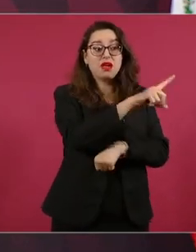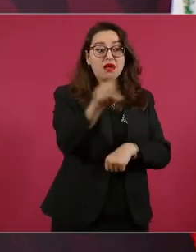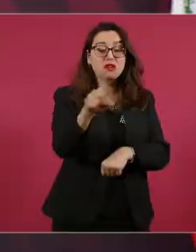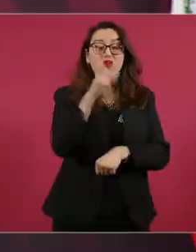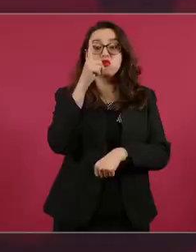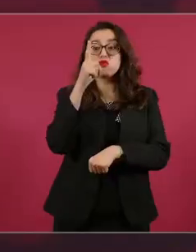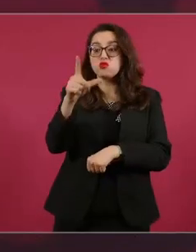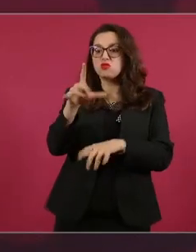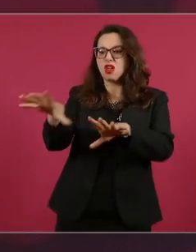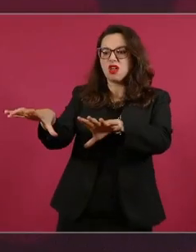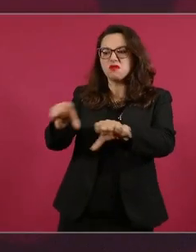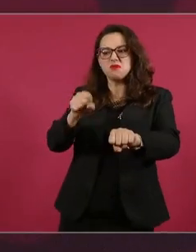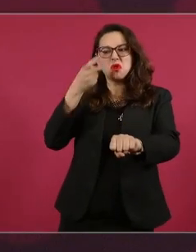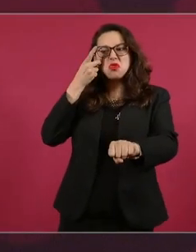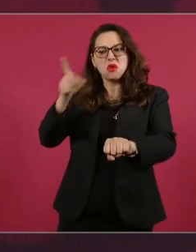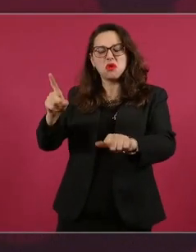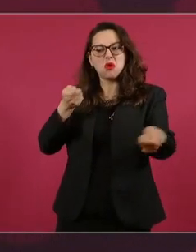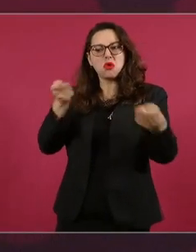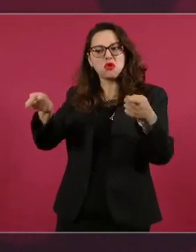a